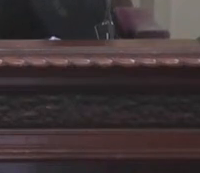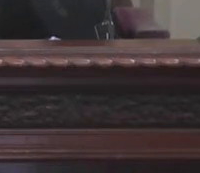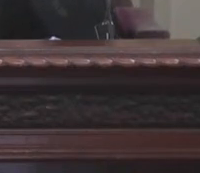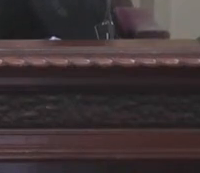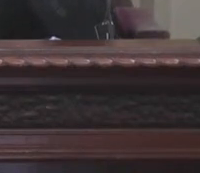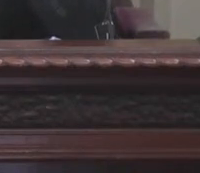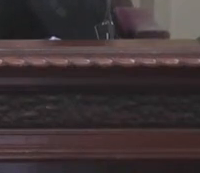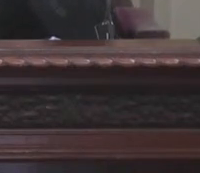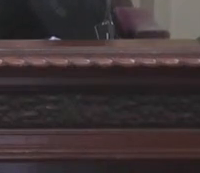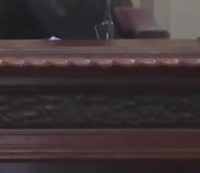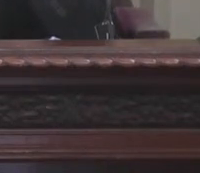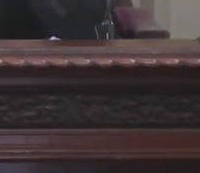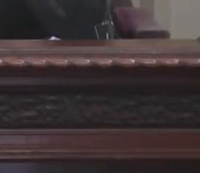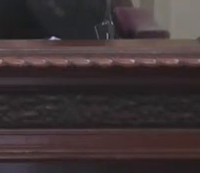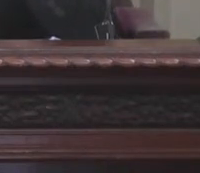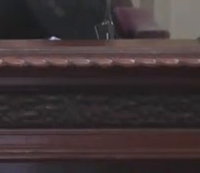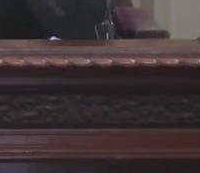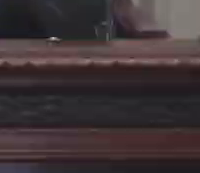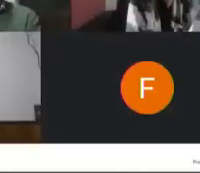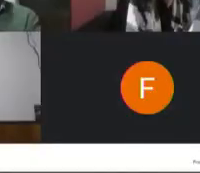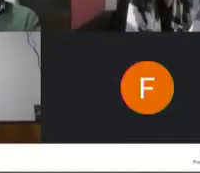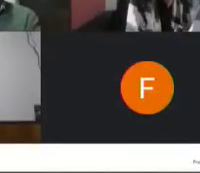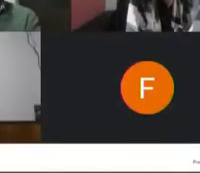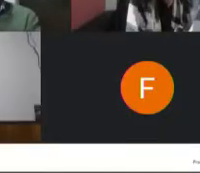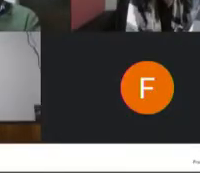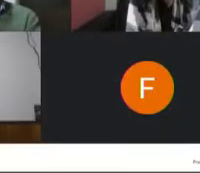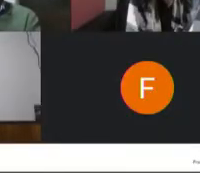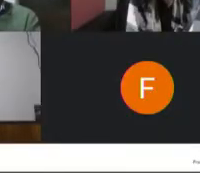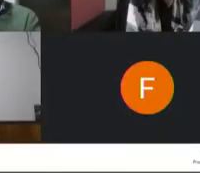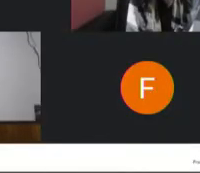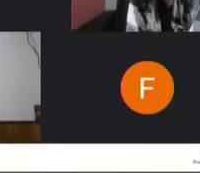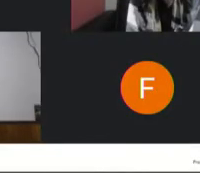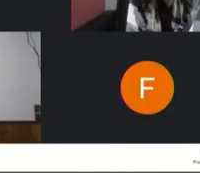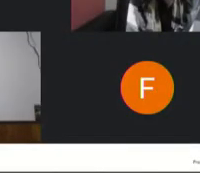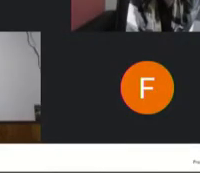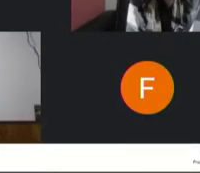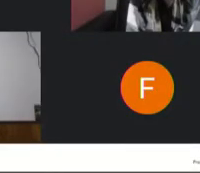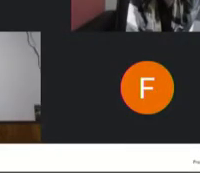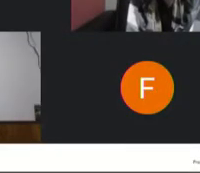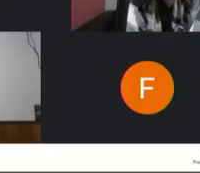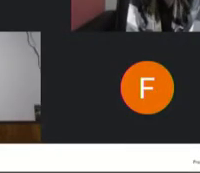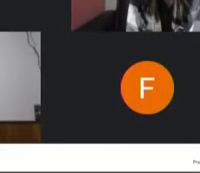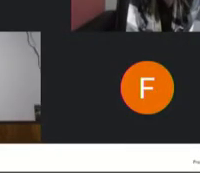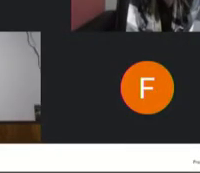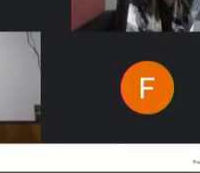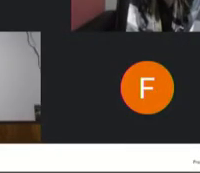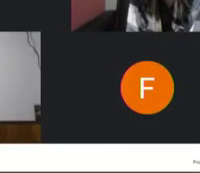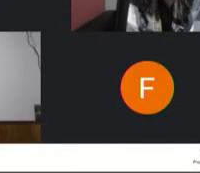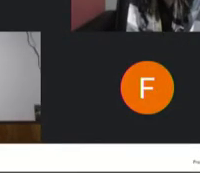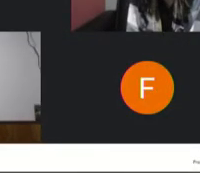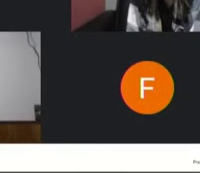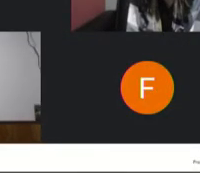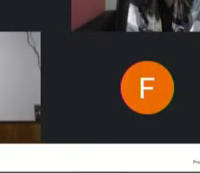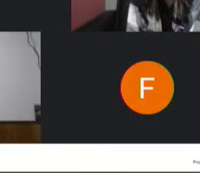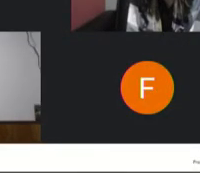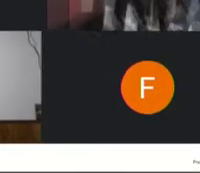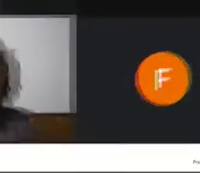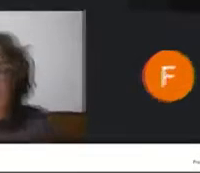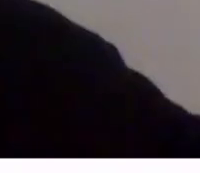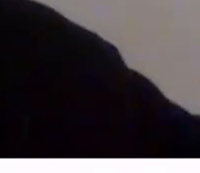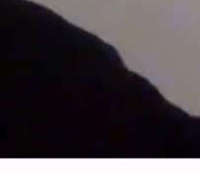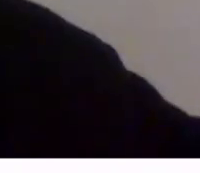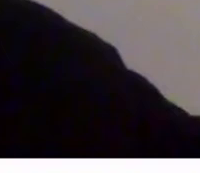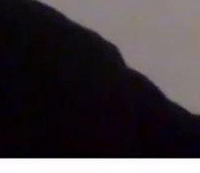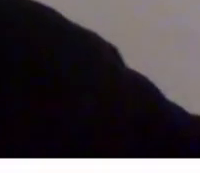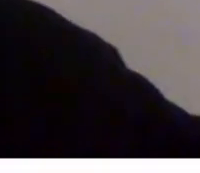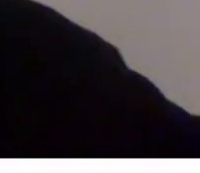Sí, señor presidente, no quería dejar pasar la oportunidad que el martes vamos a cumplir